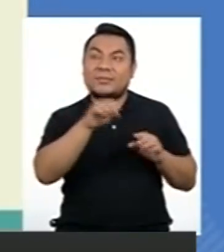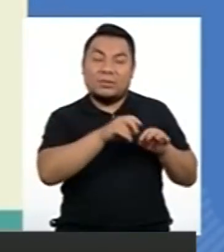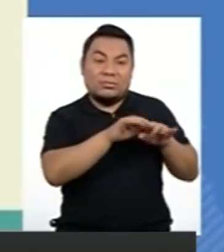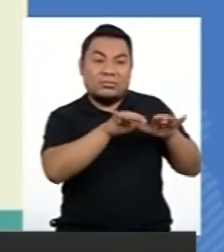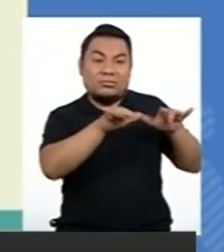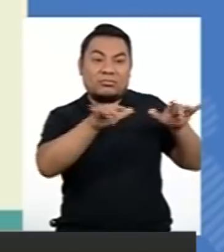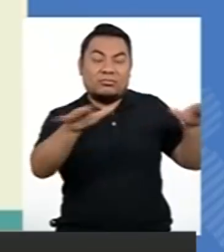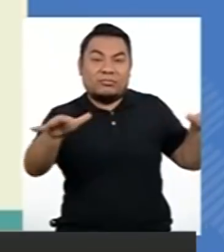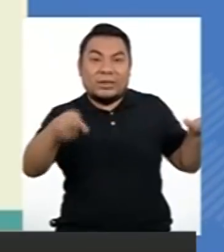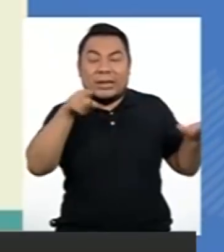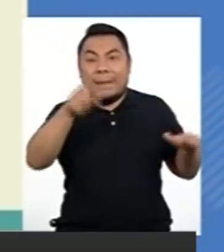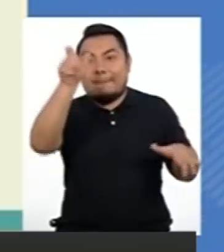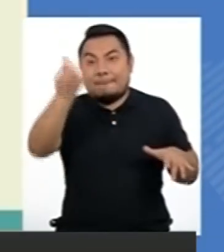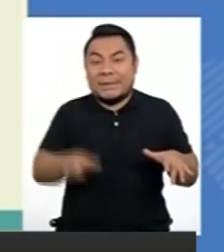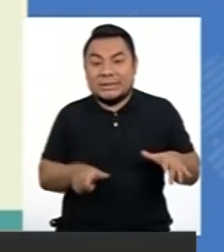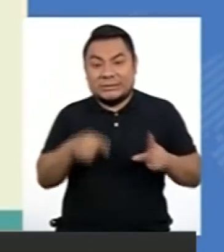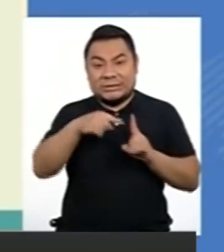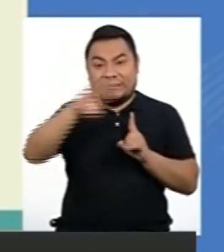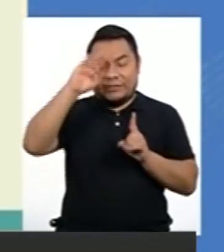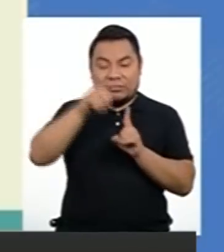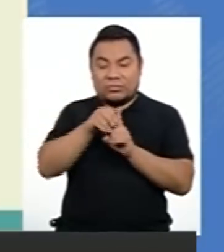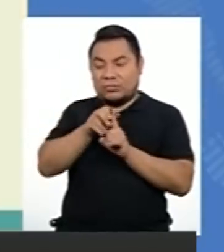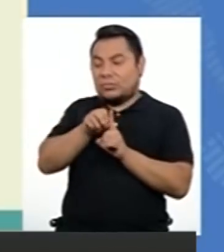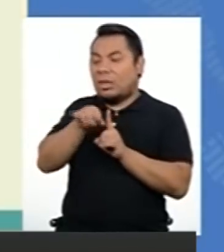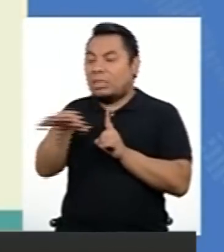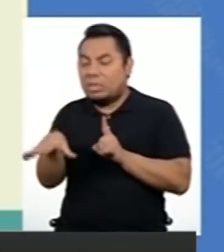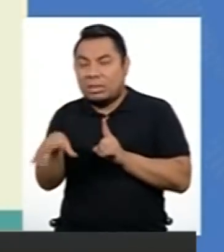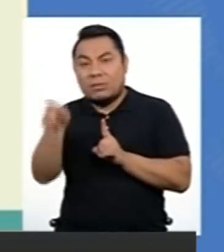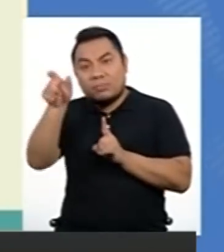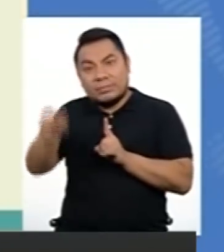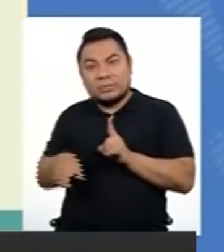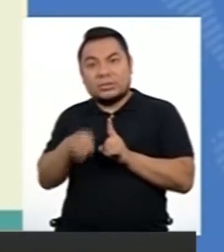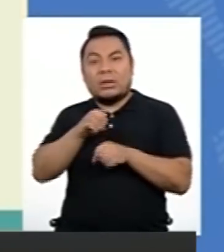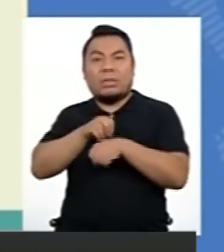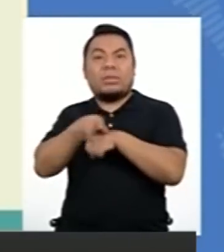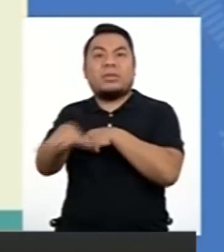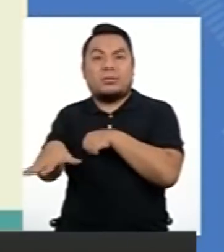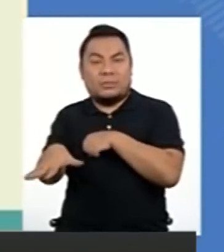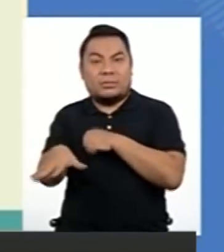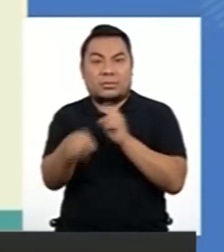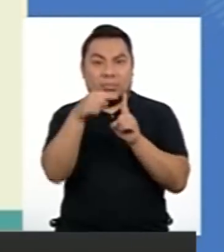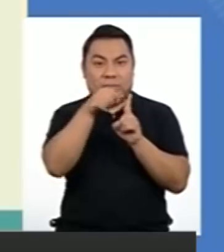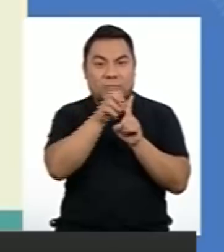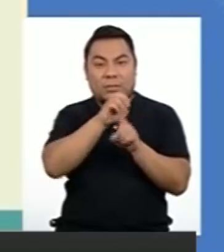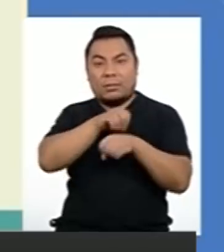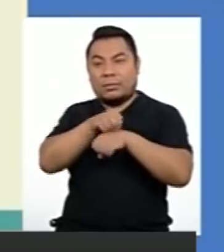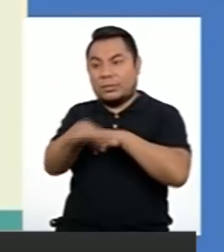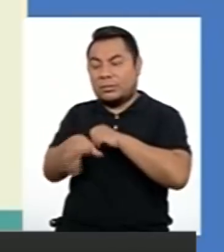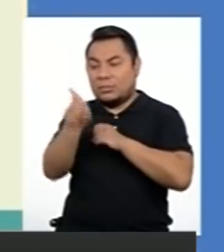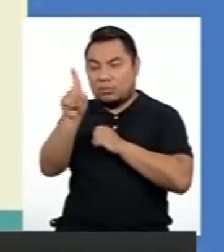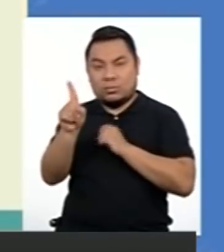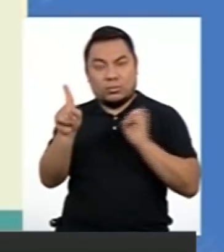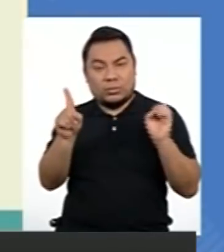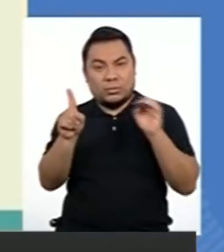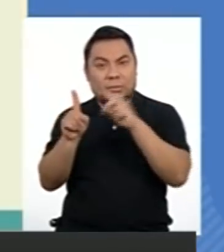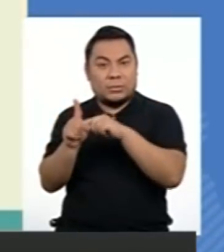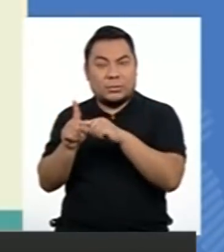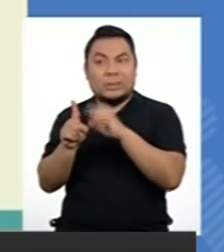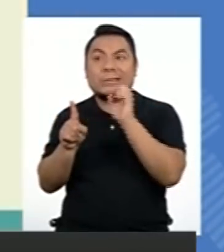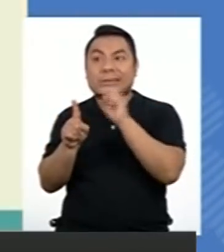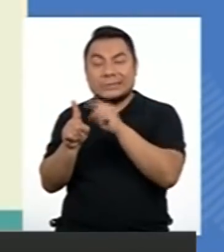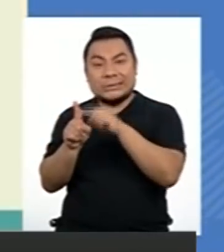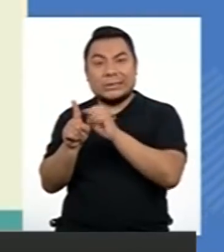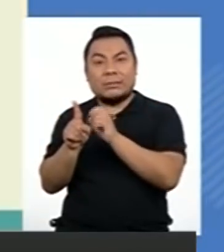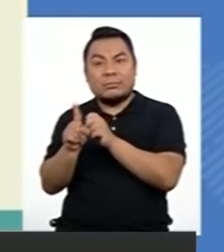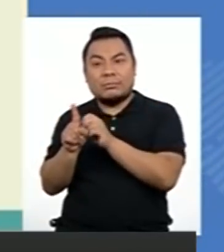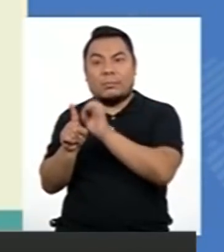persona positiva contagia a una persona. Es decir, ahí la epidemia se mantiene, ni